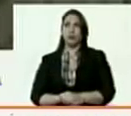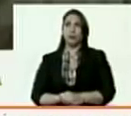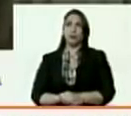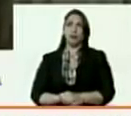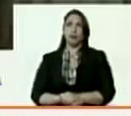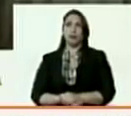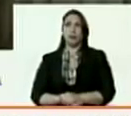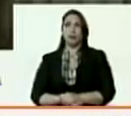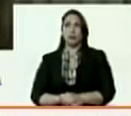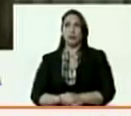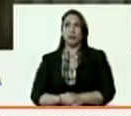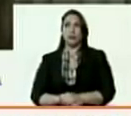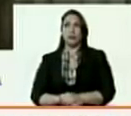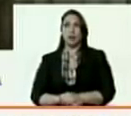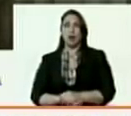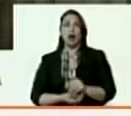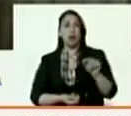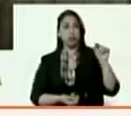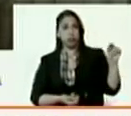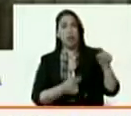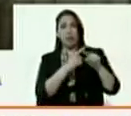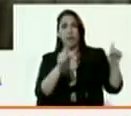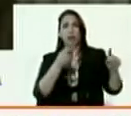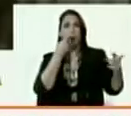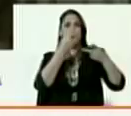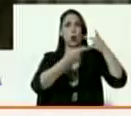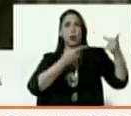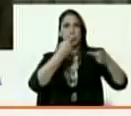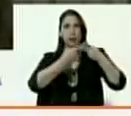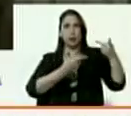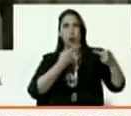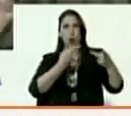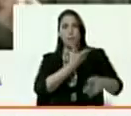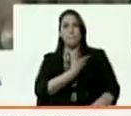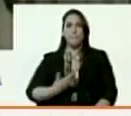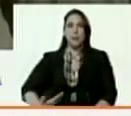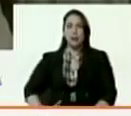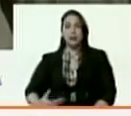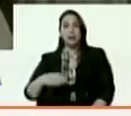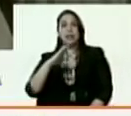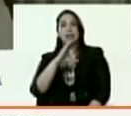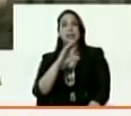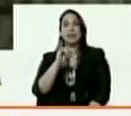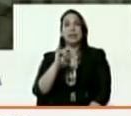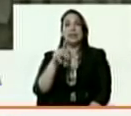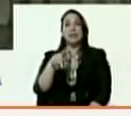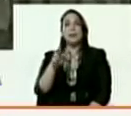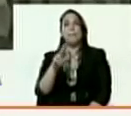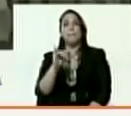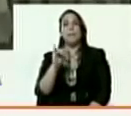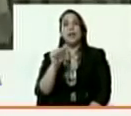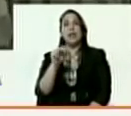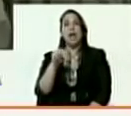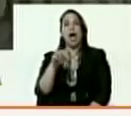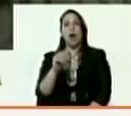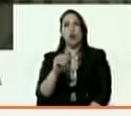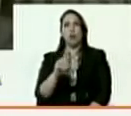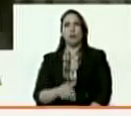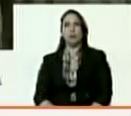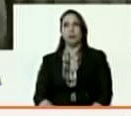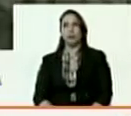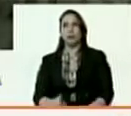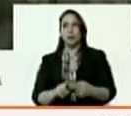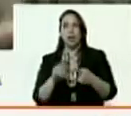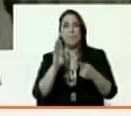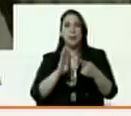presos adversarios políticos del presidente Cipriano Castro, Verbigracia, el